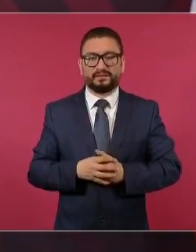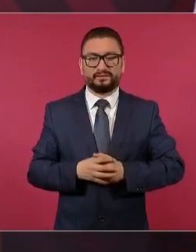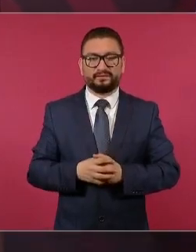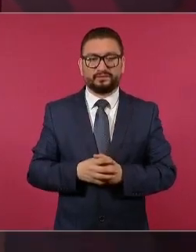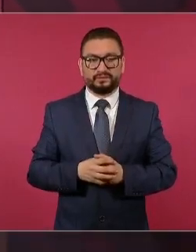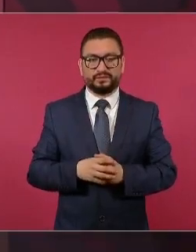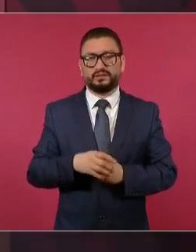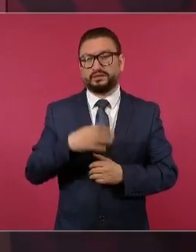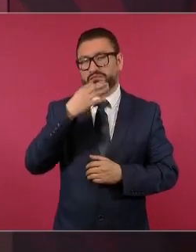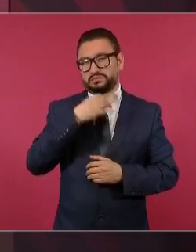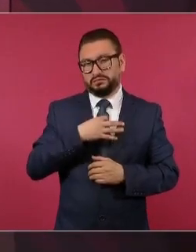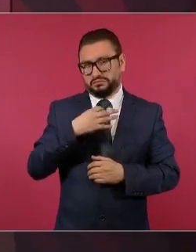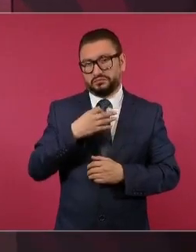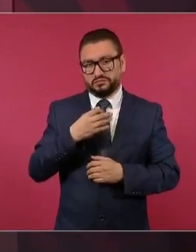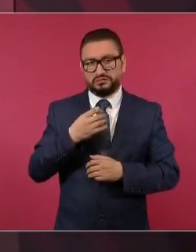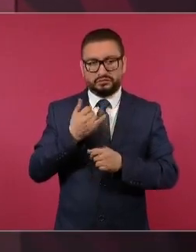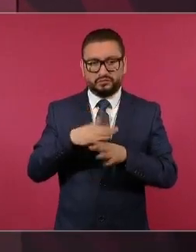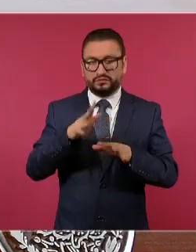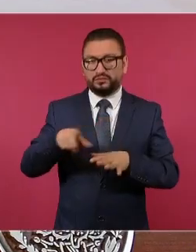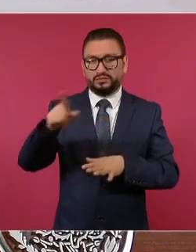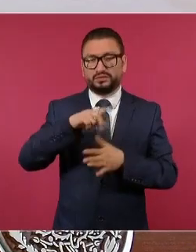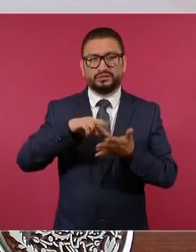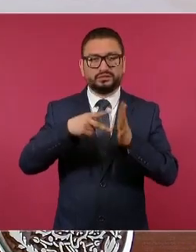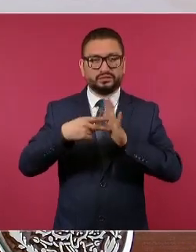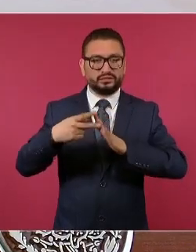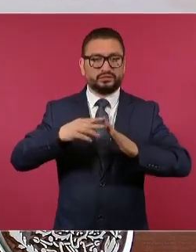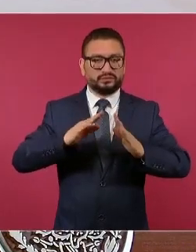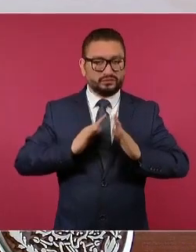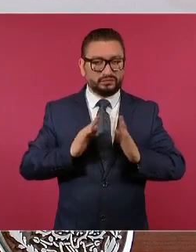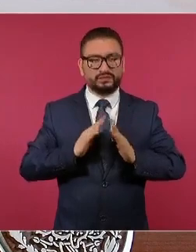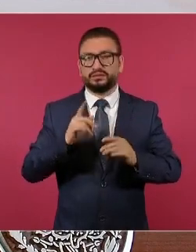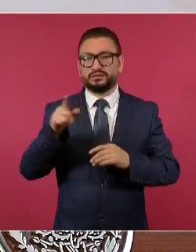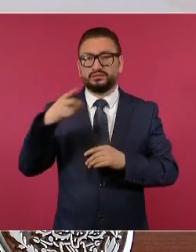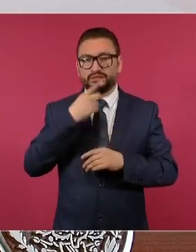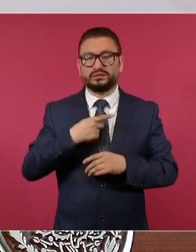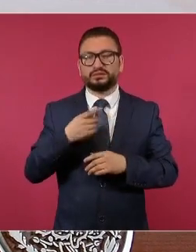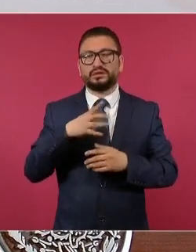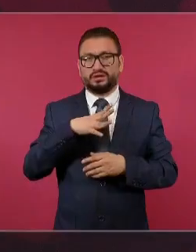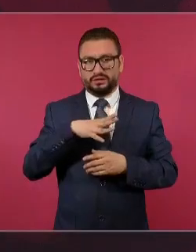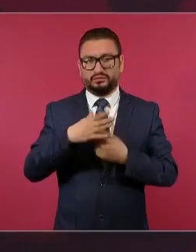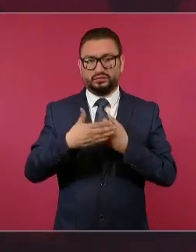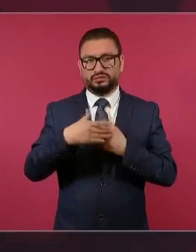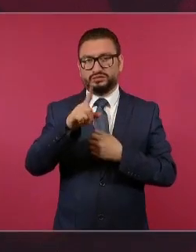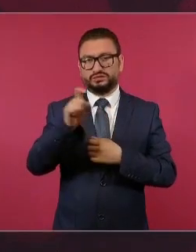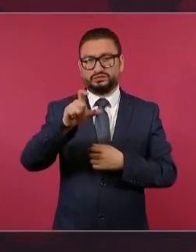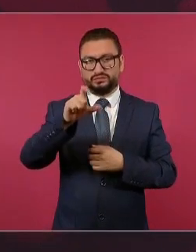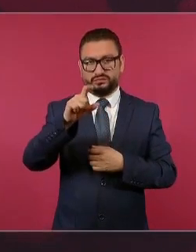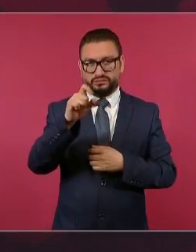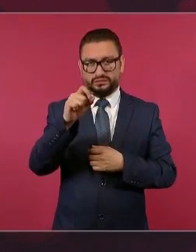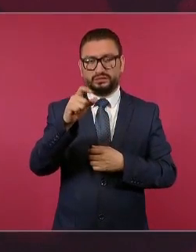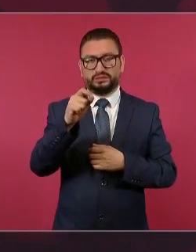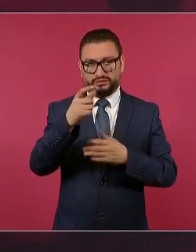me estaban informando los ingenieros militares de que íbamos a tener 120 habitaciones.